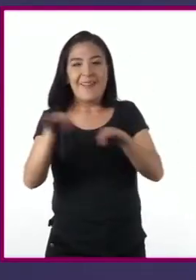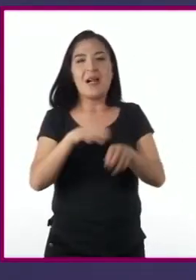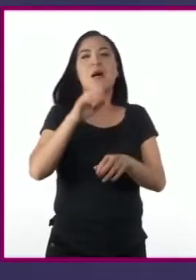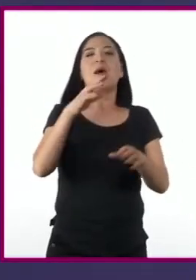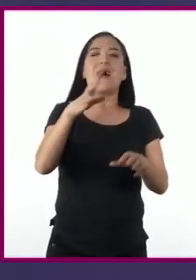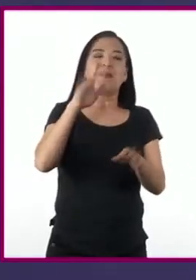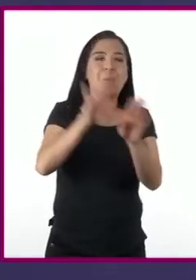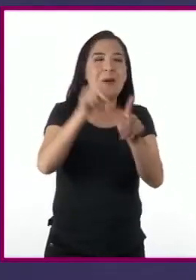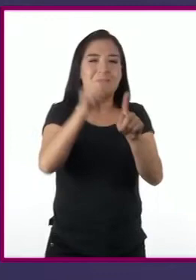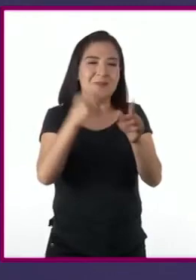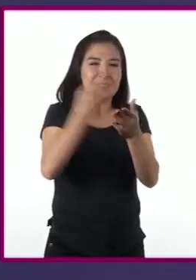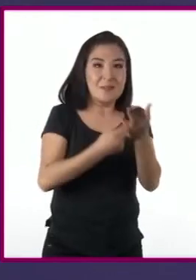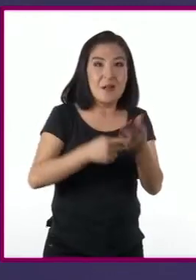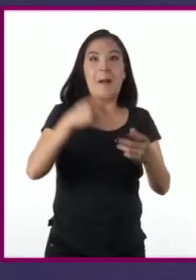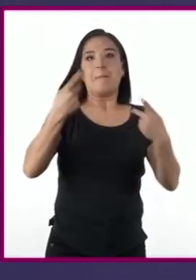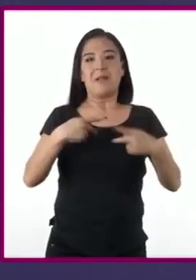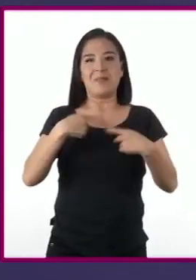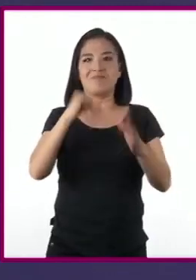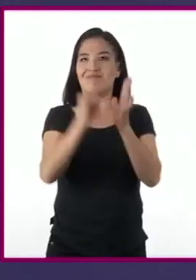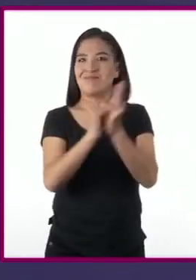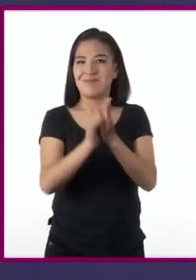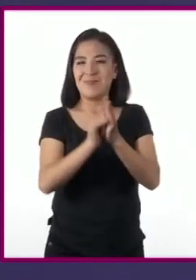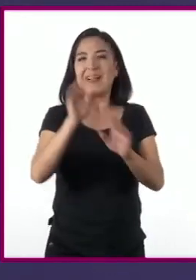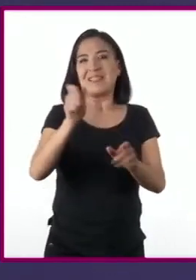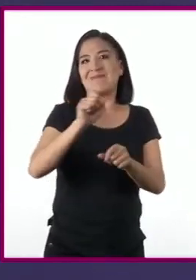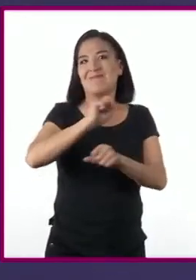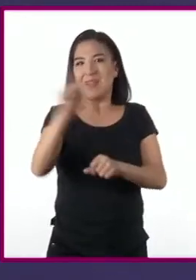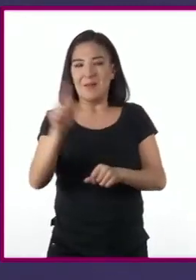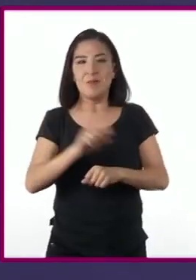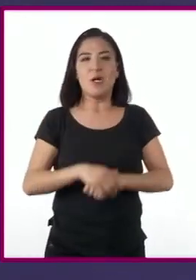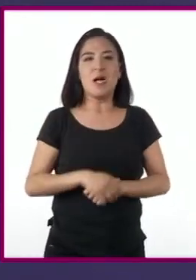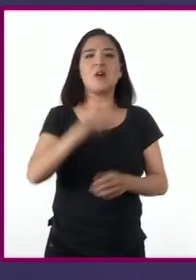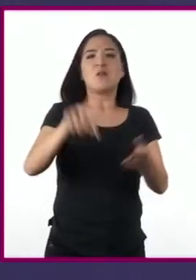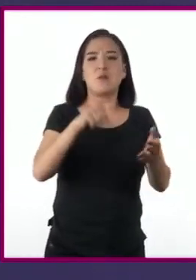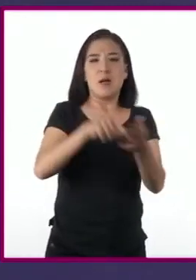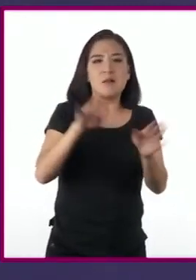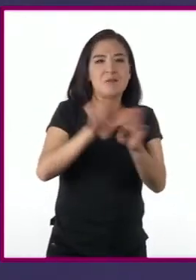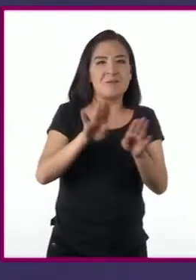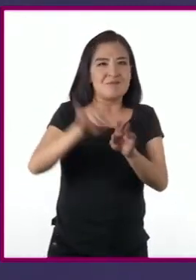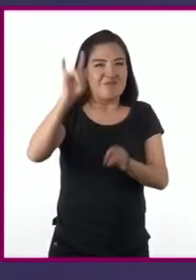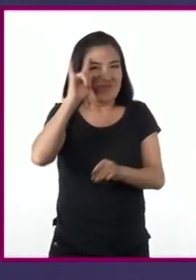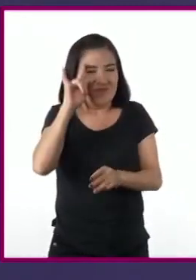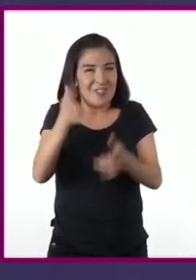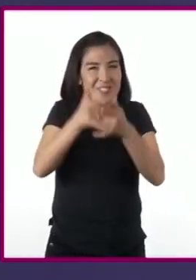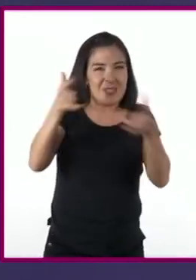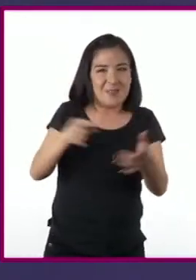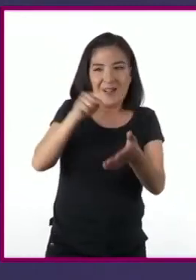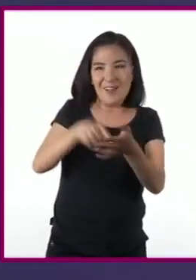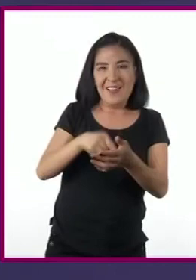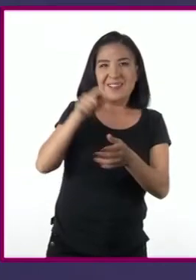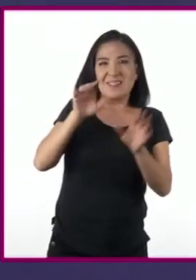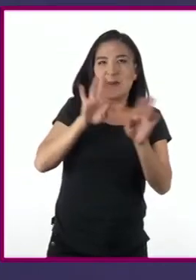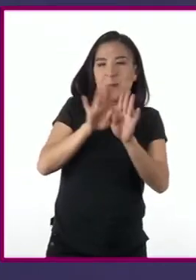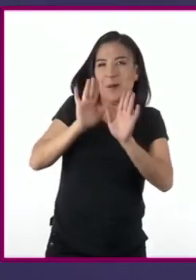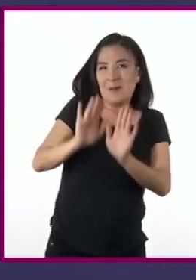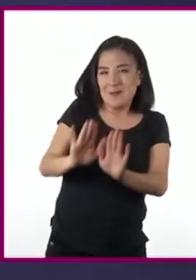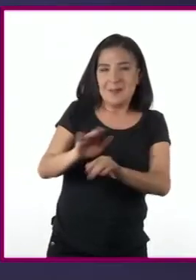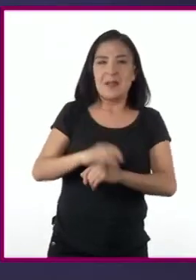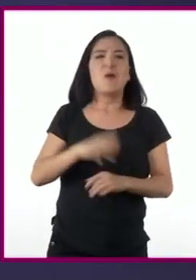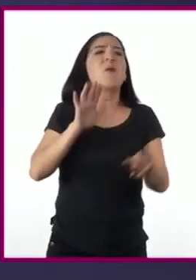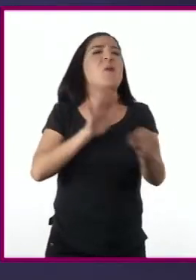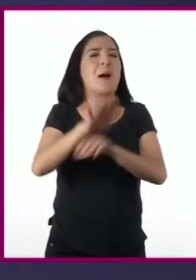extremos, youtubers, de asuntos inexplicables, de lugares abandonados. ¿Cuáles más se